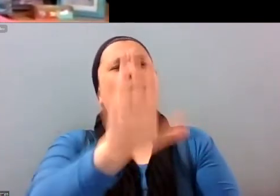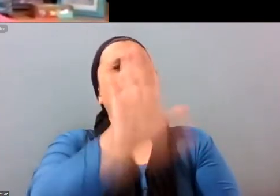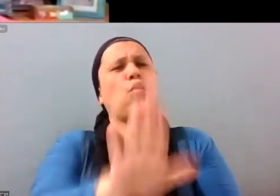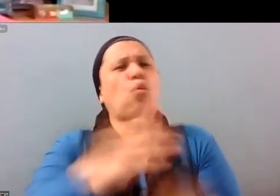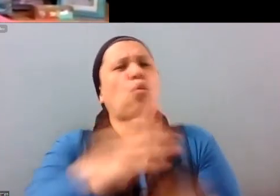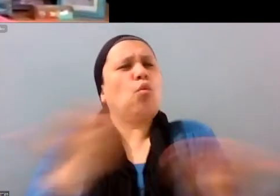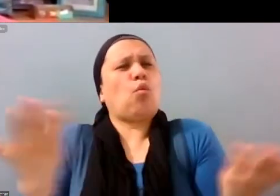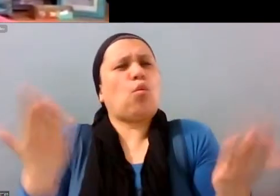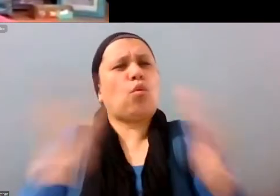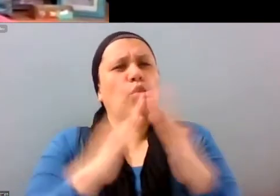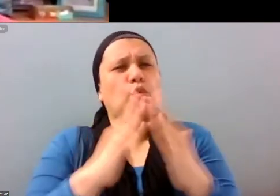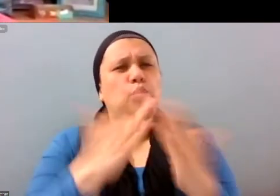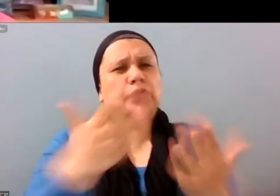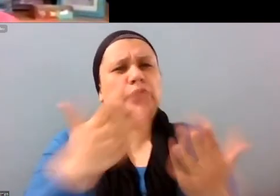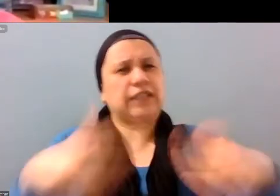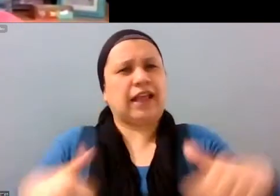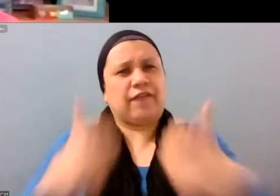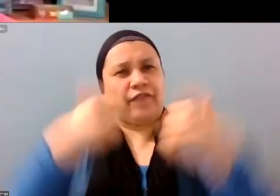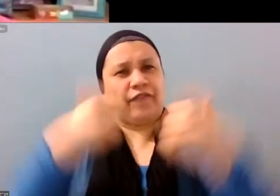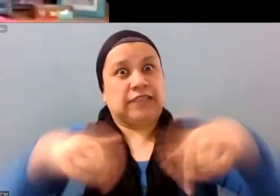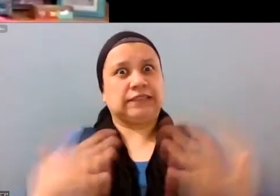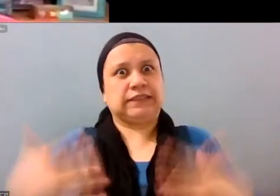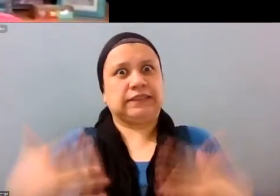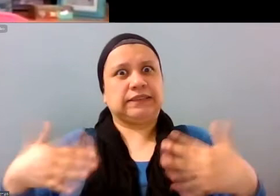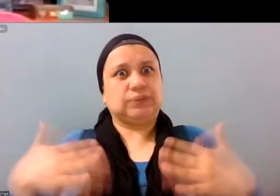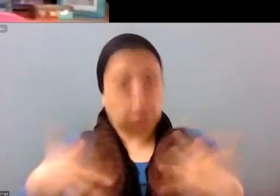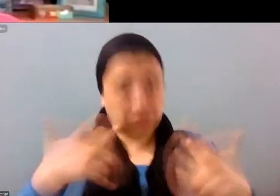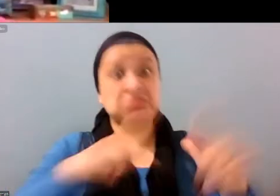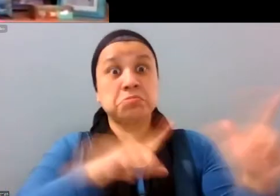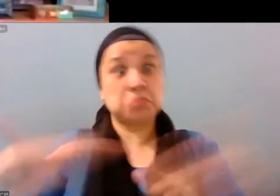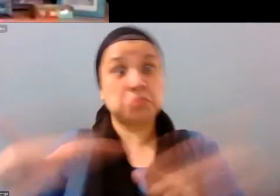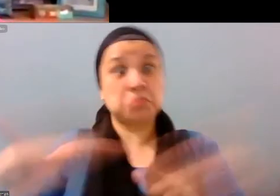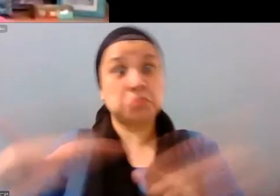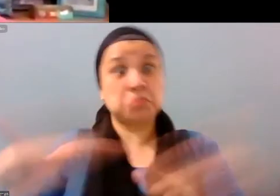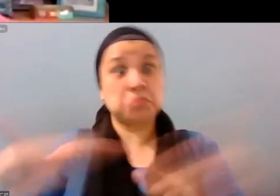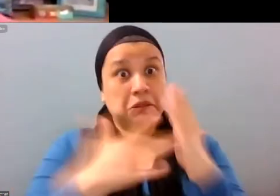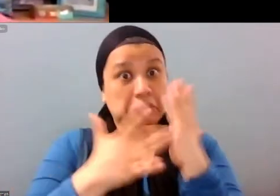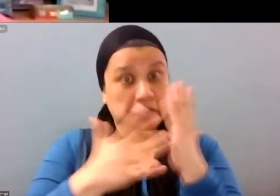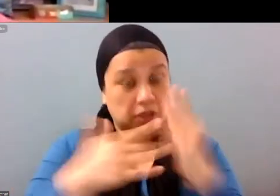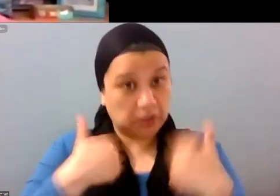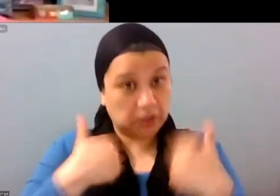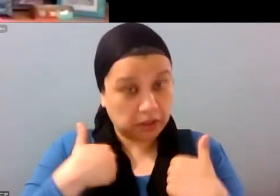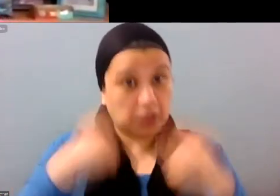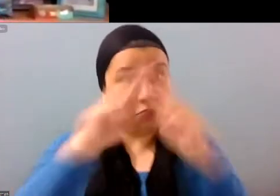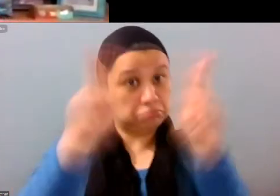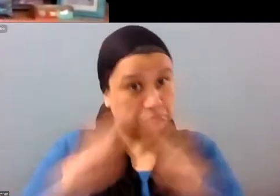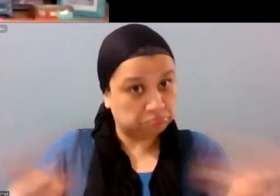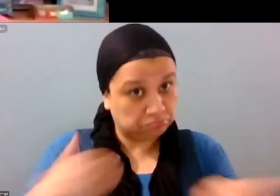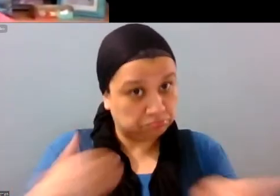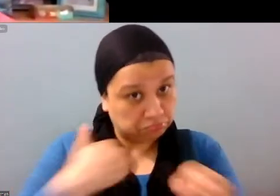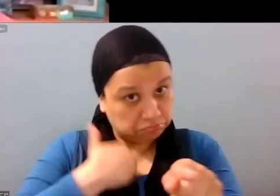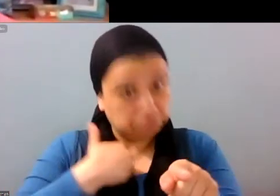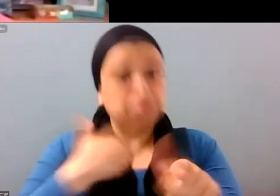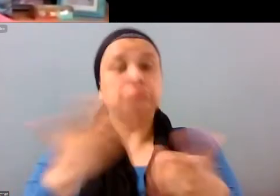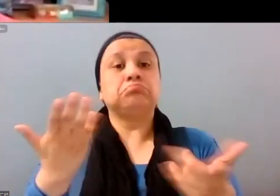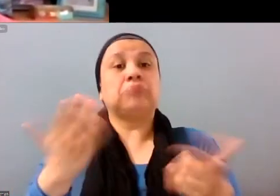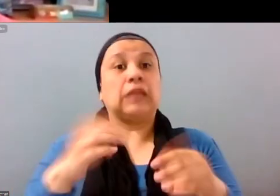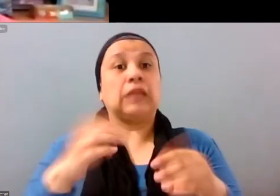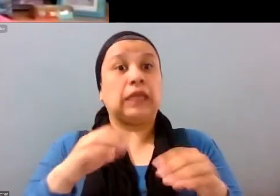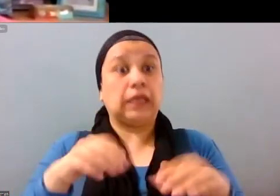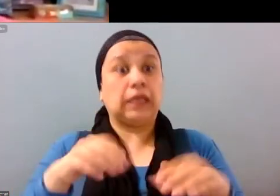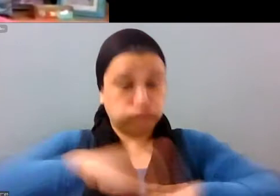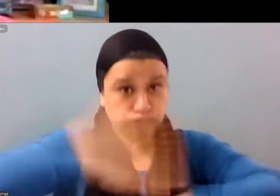esta situación? ¿estaban preparados con la infraestructura tecnológica? ¿tenían la conectividad a internet el equipo suficiente para